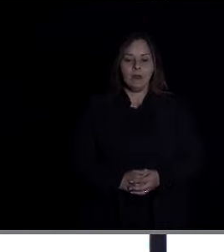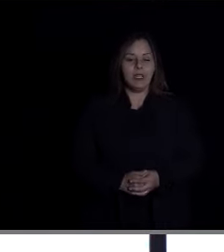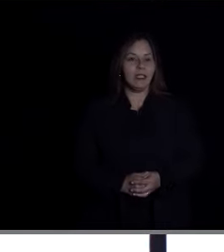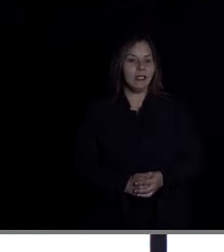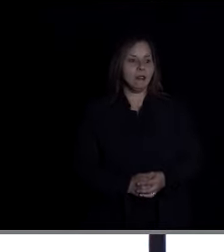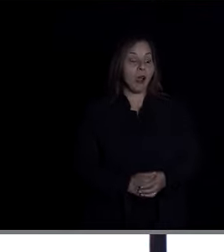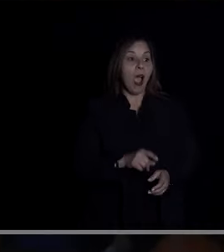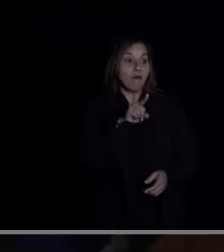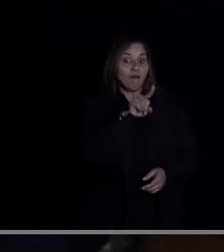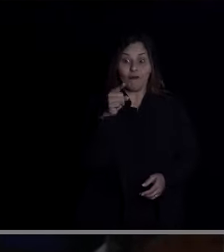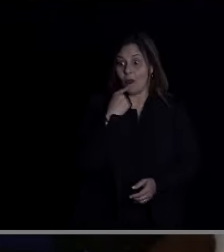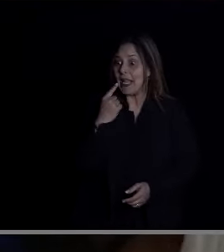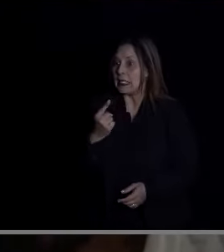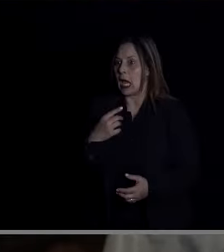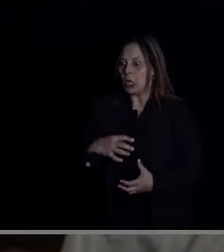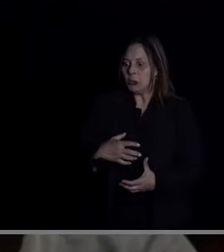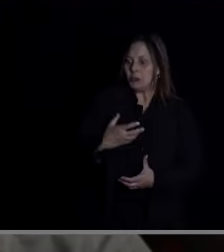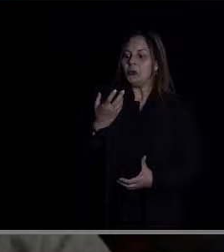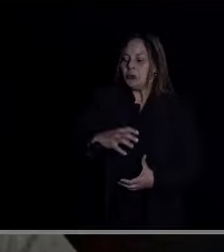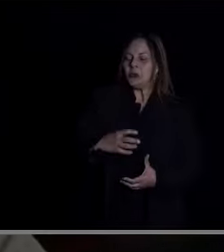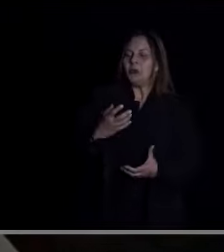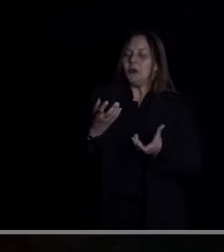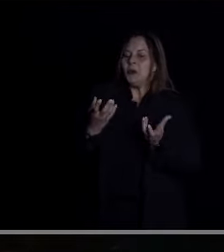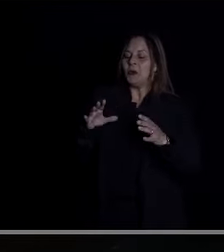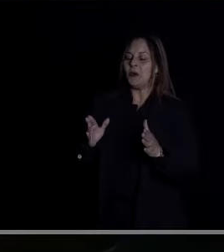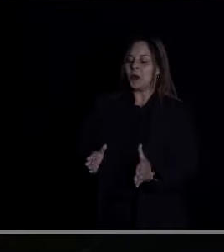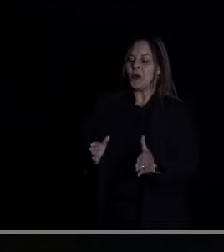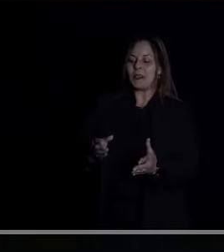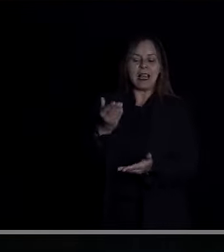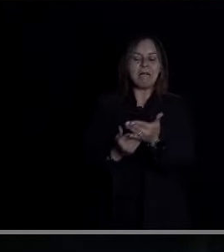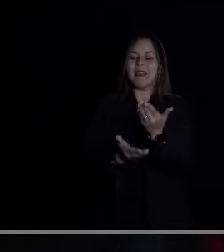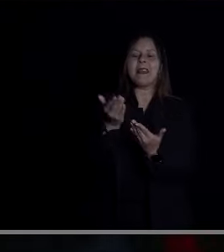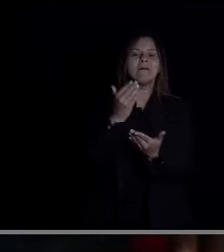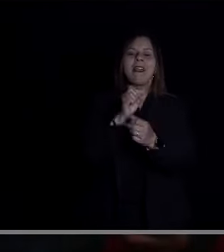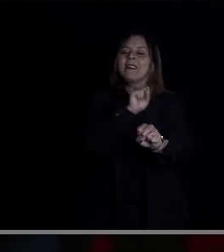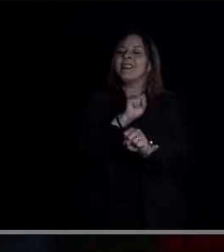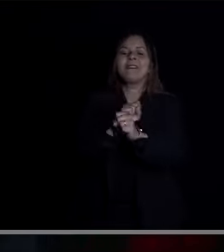a algunos le decimos los furiosos porque le meten mano a todo, no escatiman.